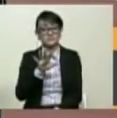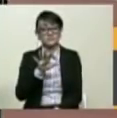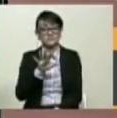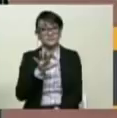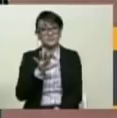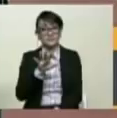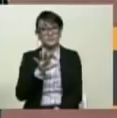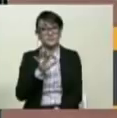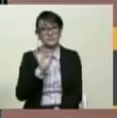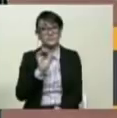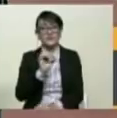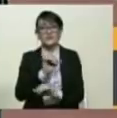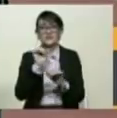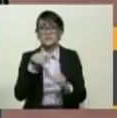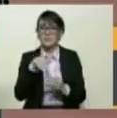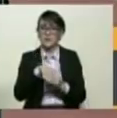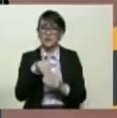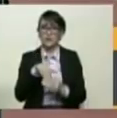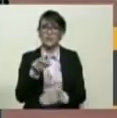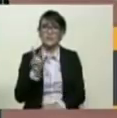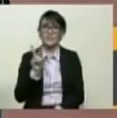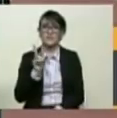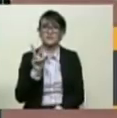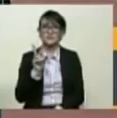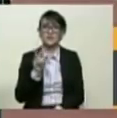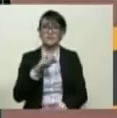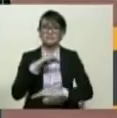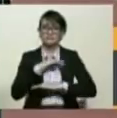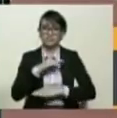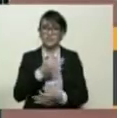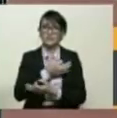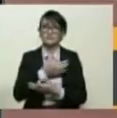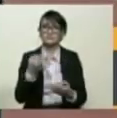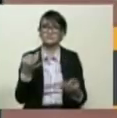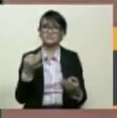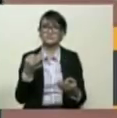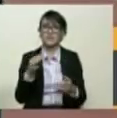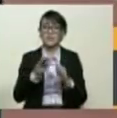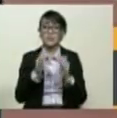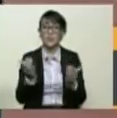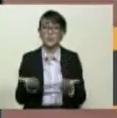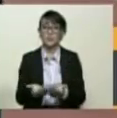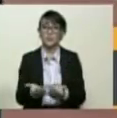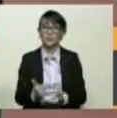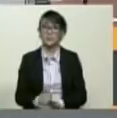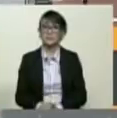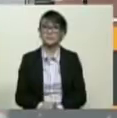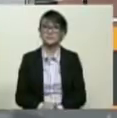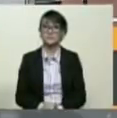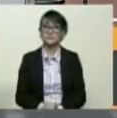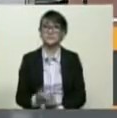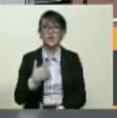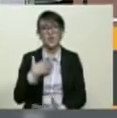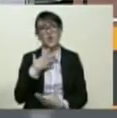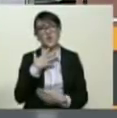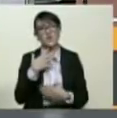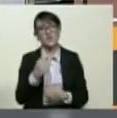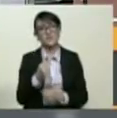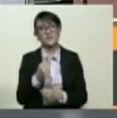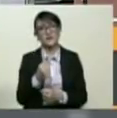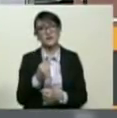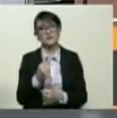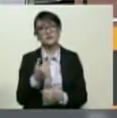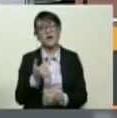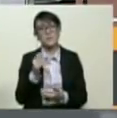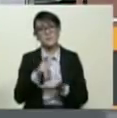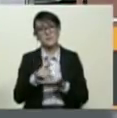que el sistema electoral venezolano era de los más eficaces y transparentes del mundo entero. Yo creo, estoy seguro, que va a haber una